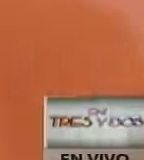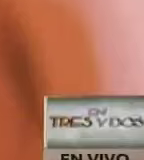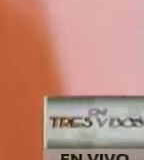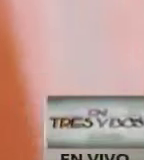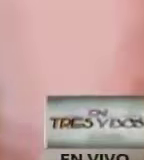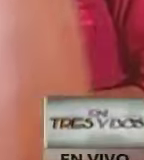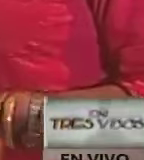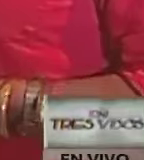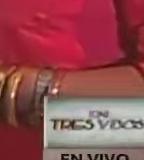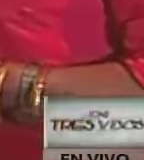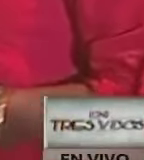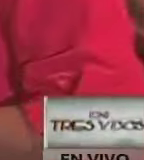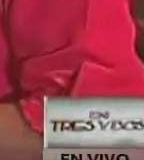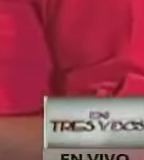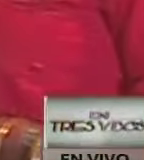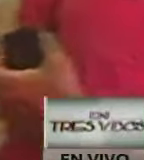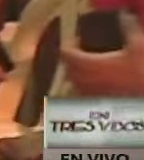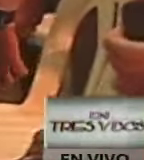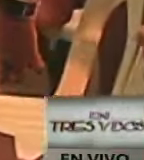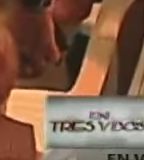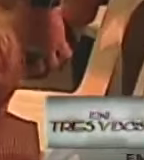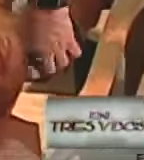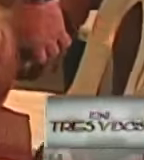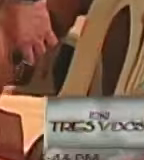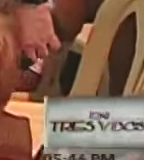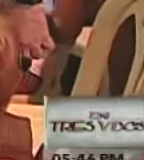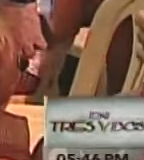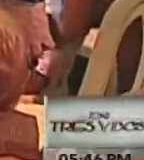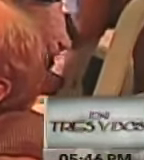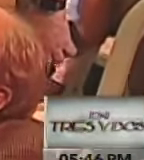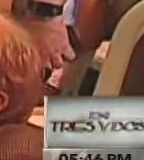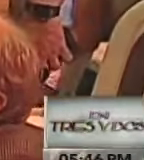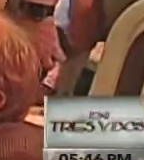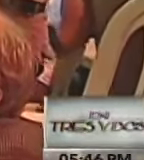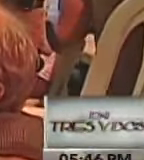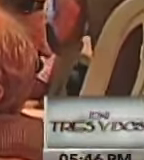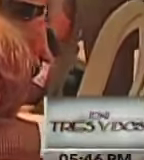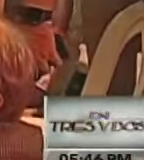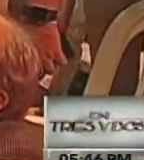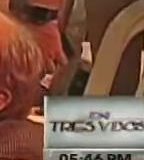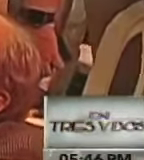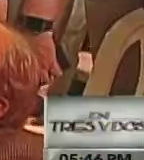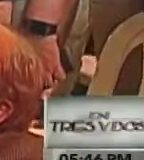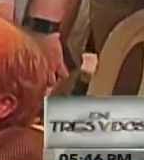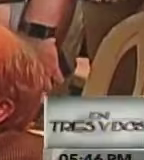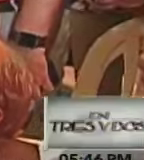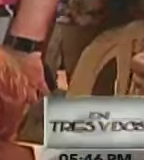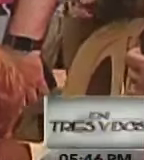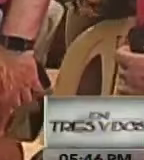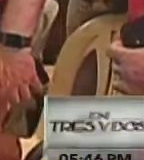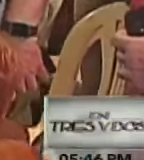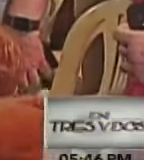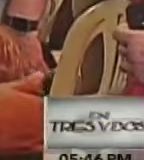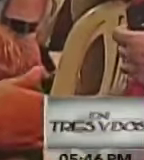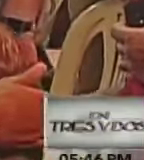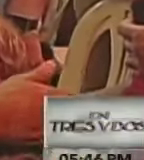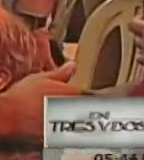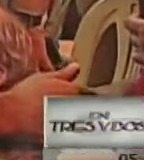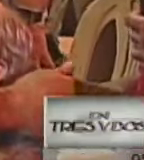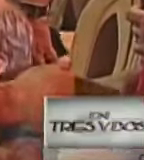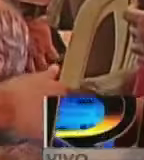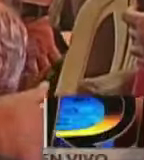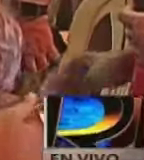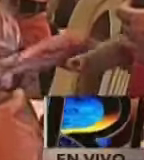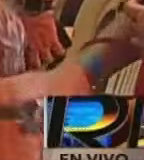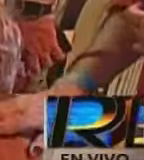también tenga divisas y poder ayudar a las escuelas, a la salud y a todas las demás cosas que él pueda y